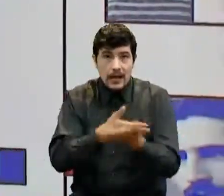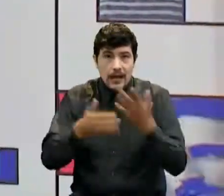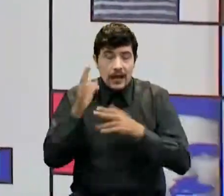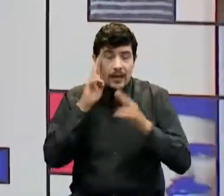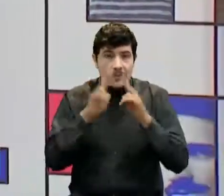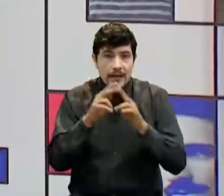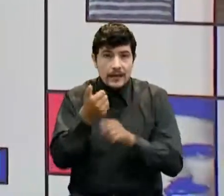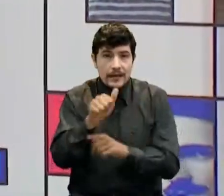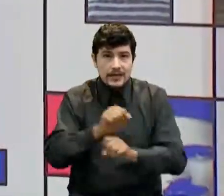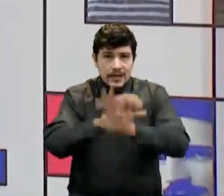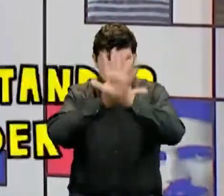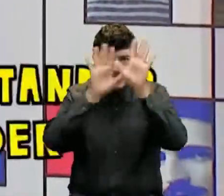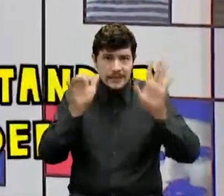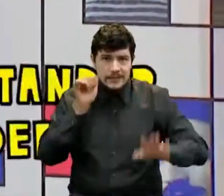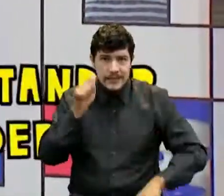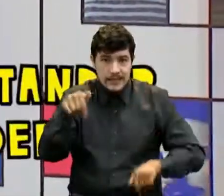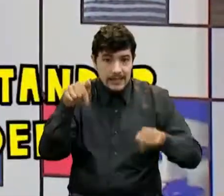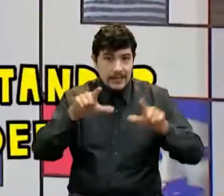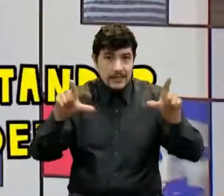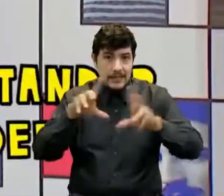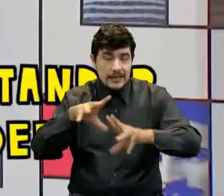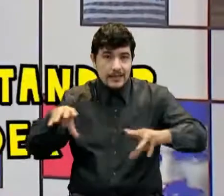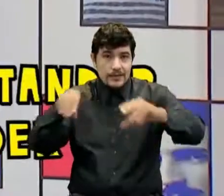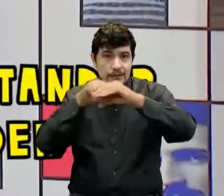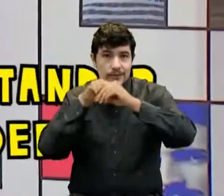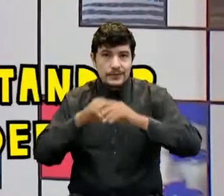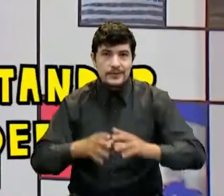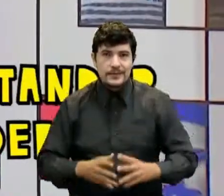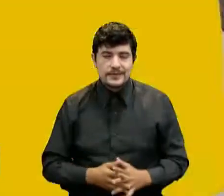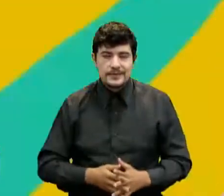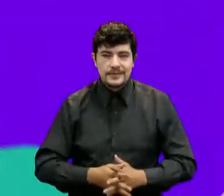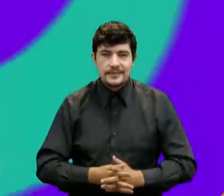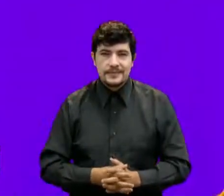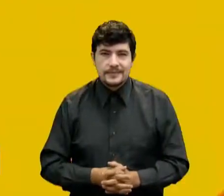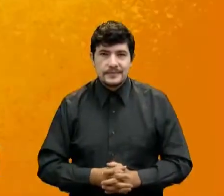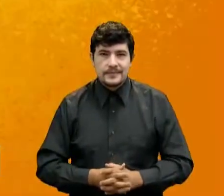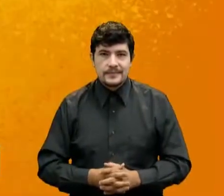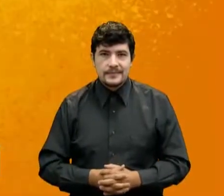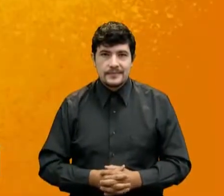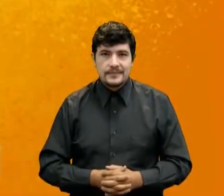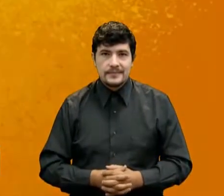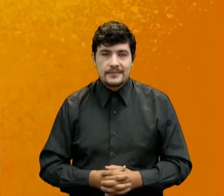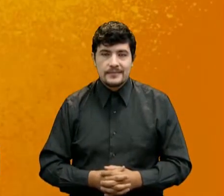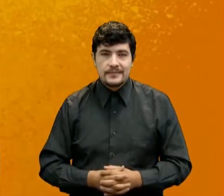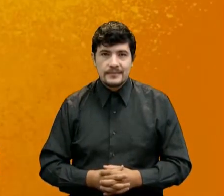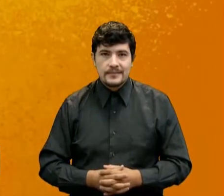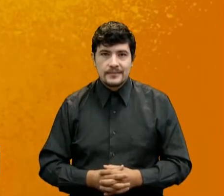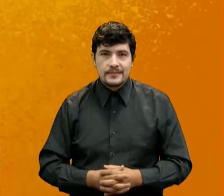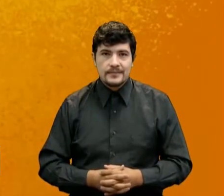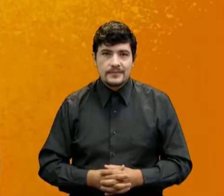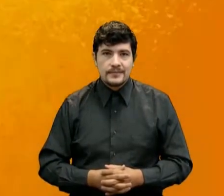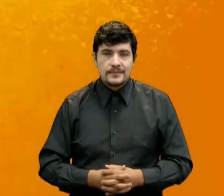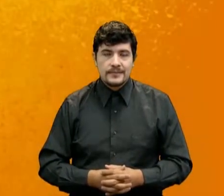a las 10 en punto de la mañana a través de la pantalla del Canal Tro.